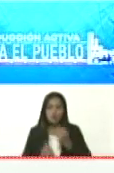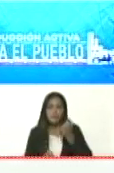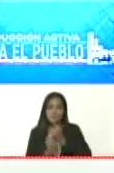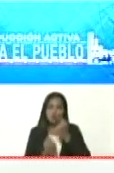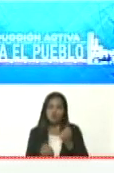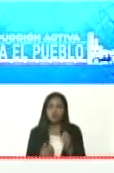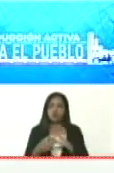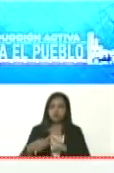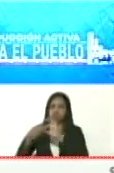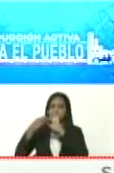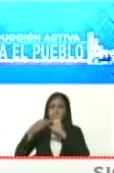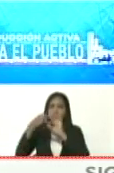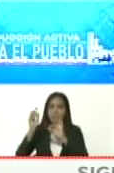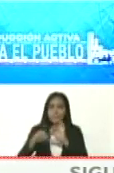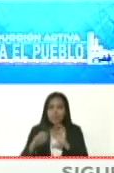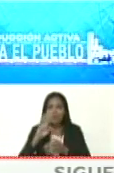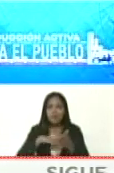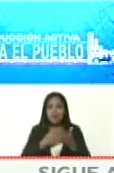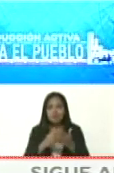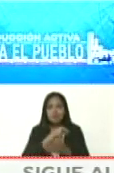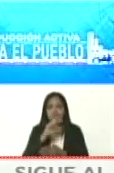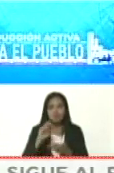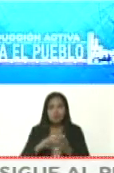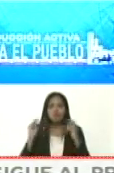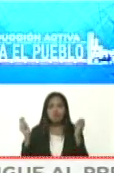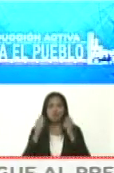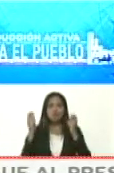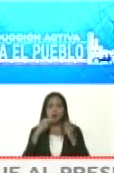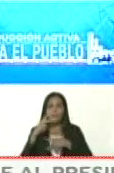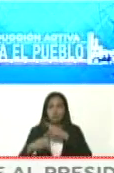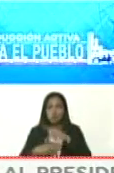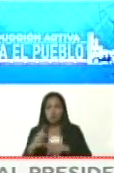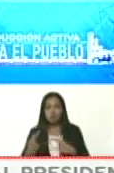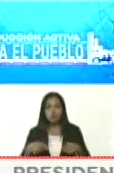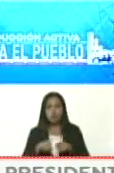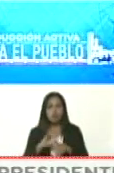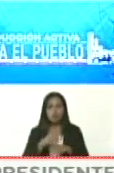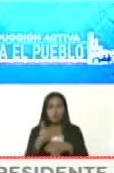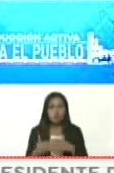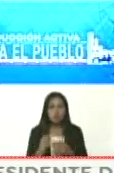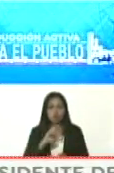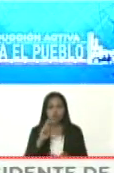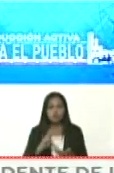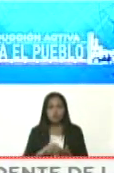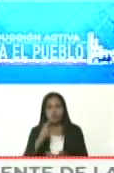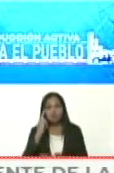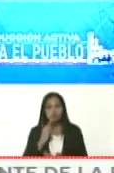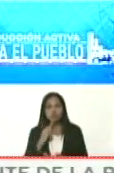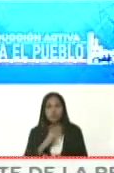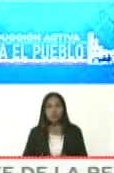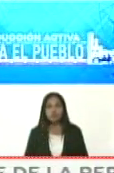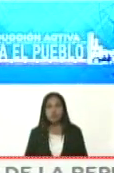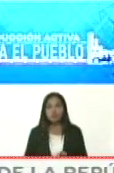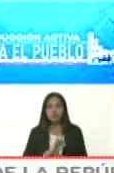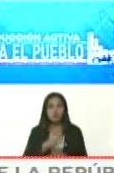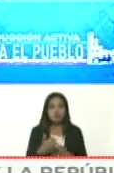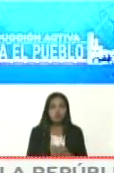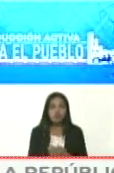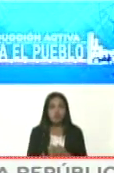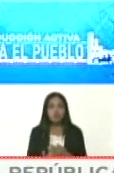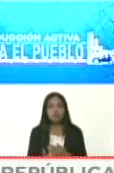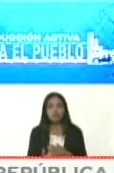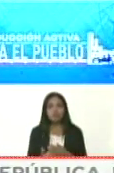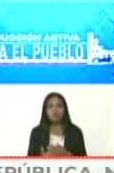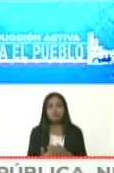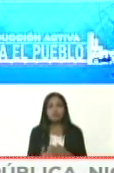de alianzas, la agenda nacional de impulso productivo, el proyecto nacional Simón Bolívar, el plan de la patria. Y